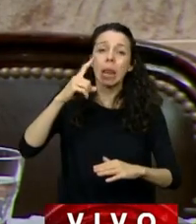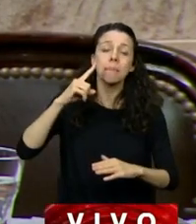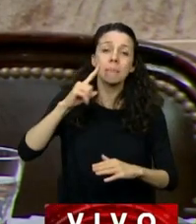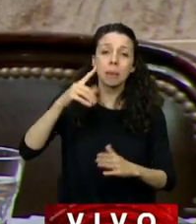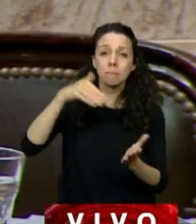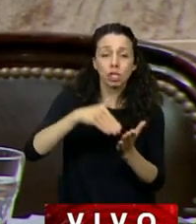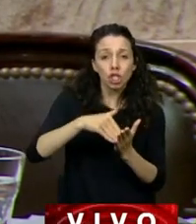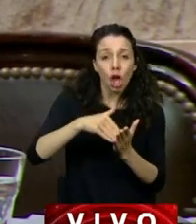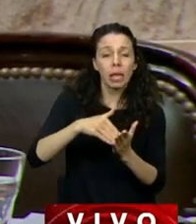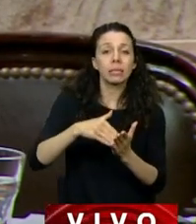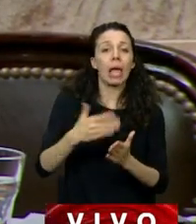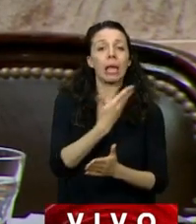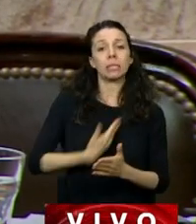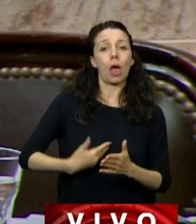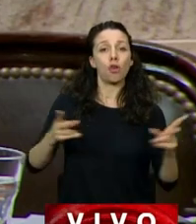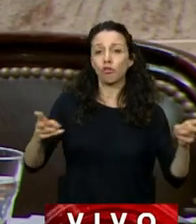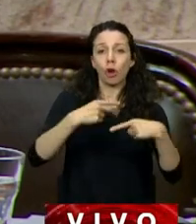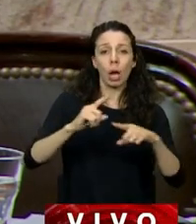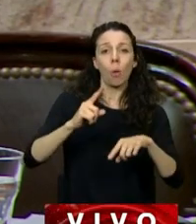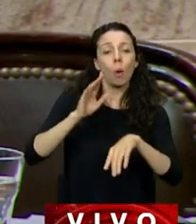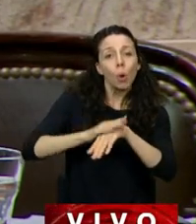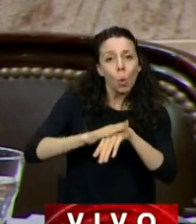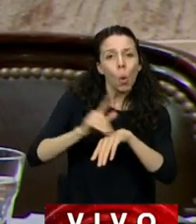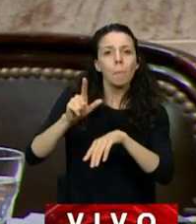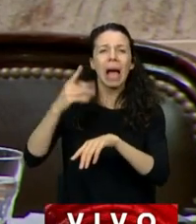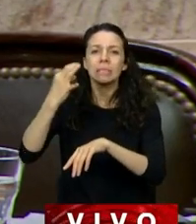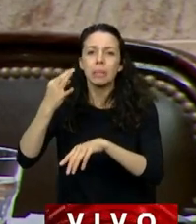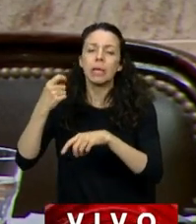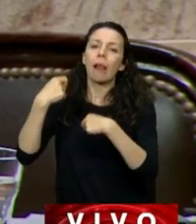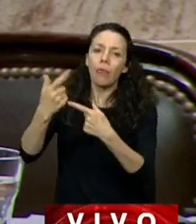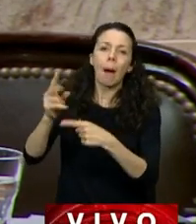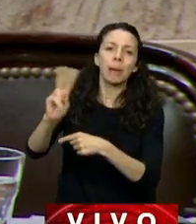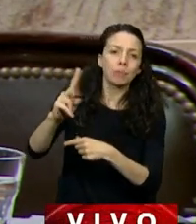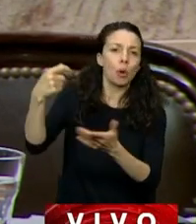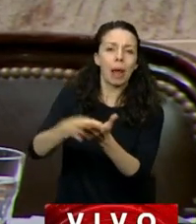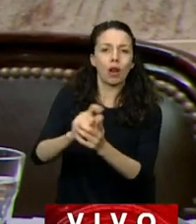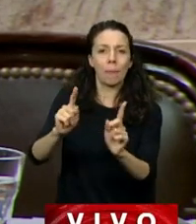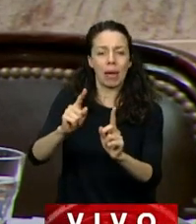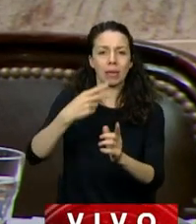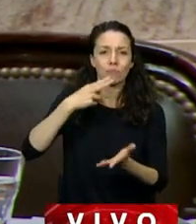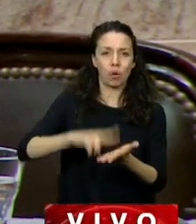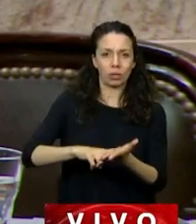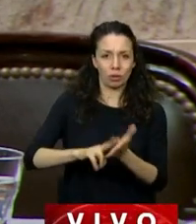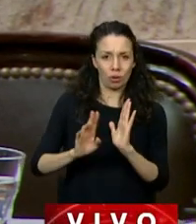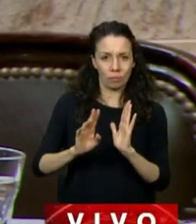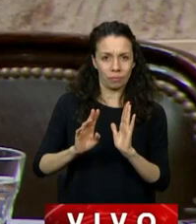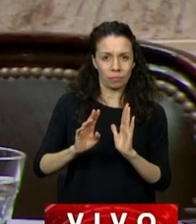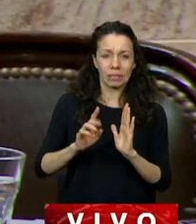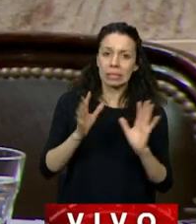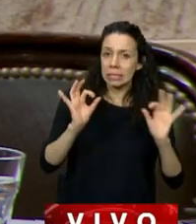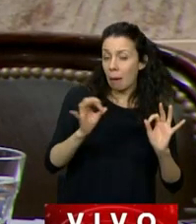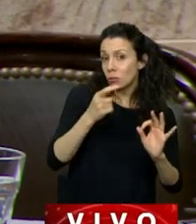el estado deja de recaudar y le recuerdo esto es como participable cuando no se cobra muchos